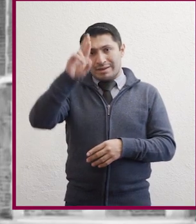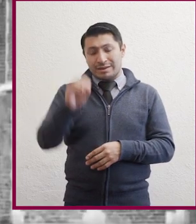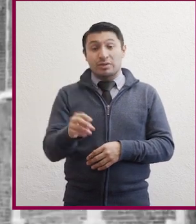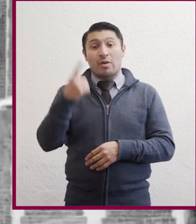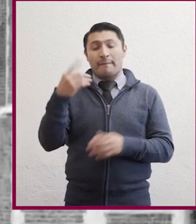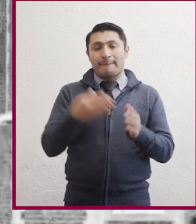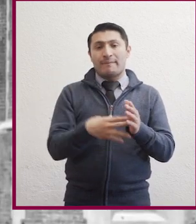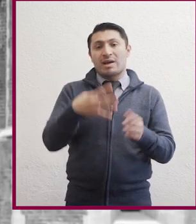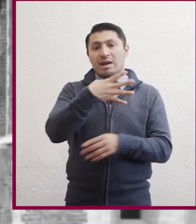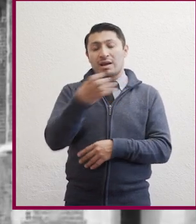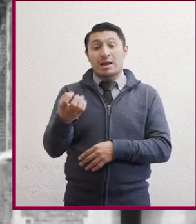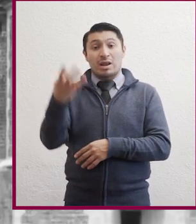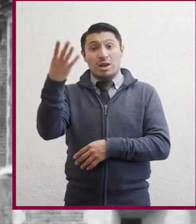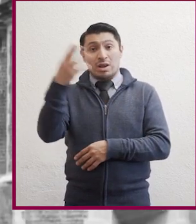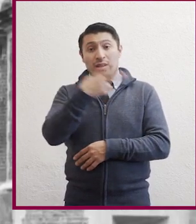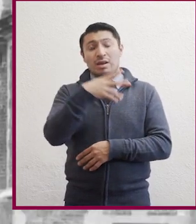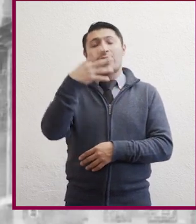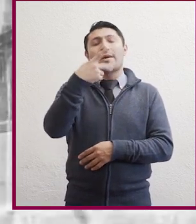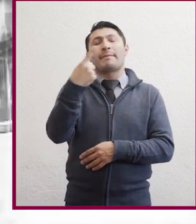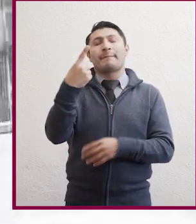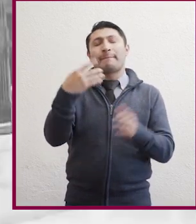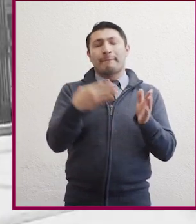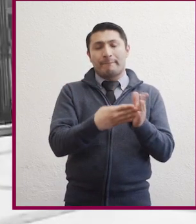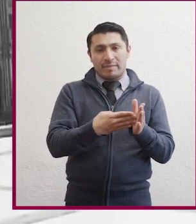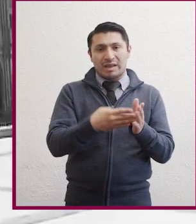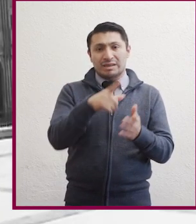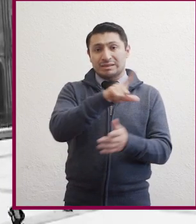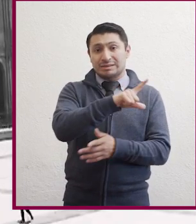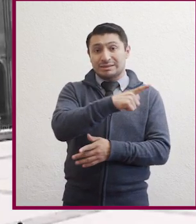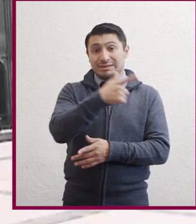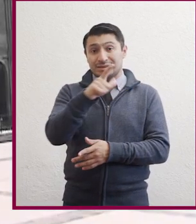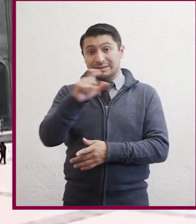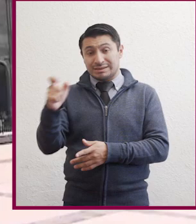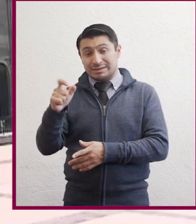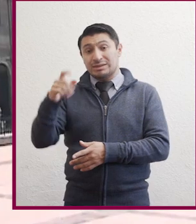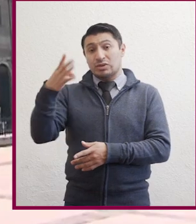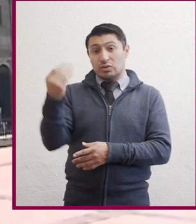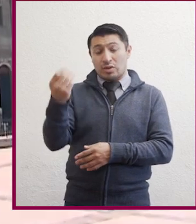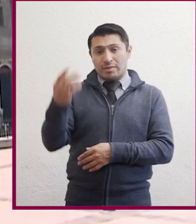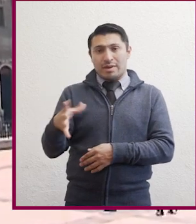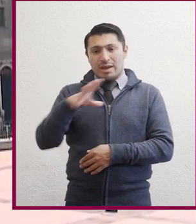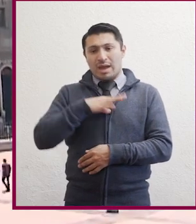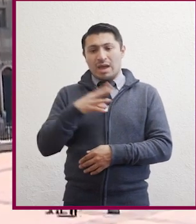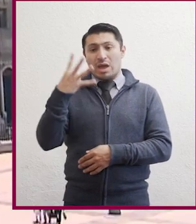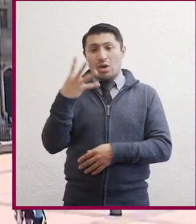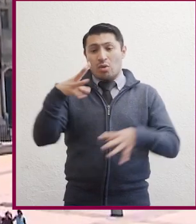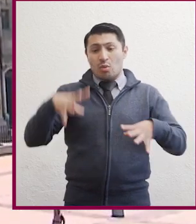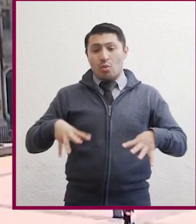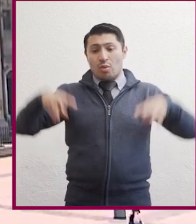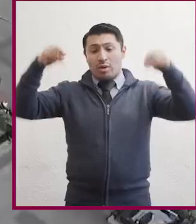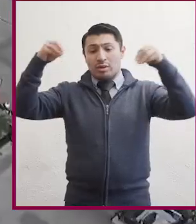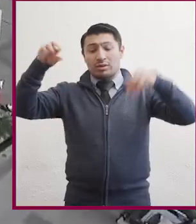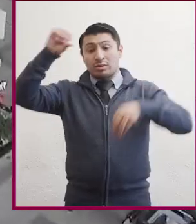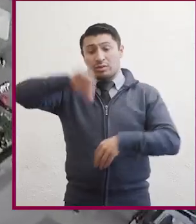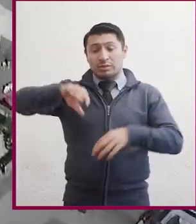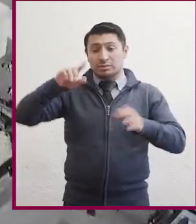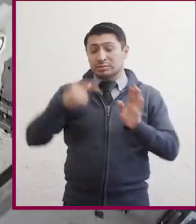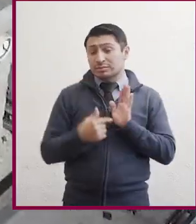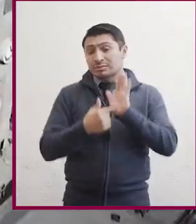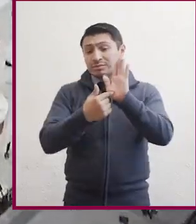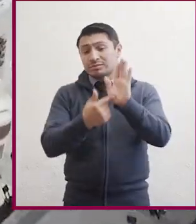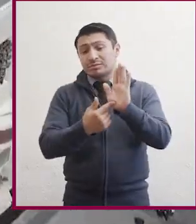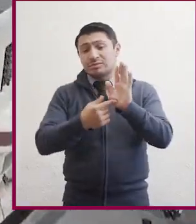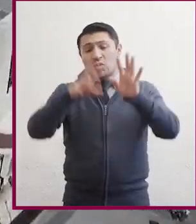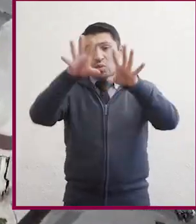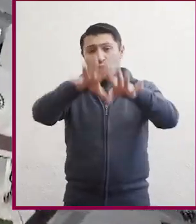en 1709. Se trata de un edificio de estilo barroco adornado con 4 torres, que hoy destaca